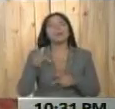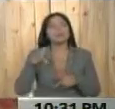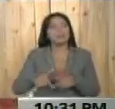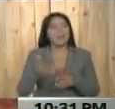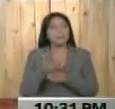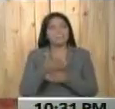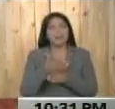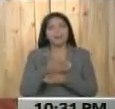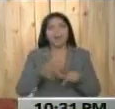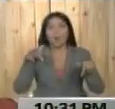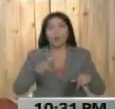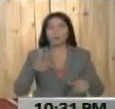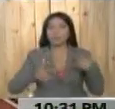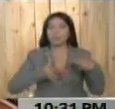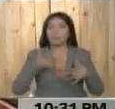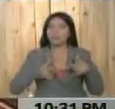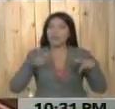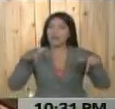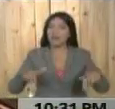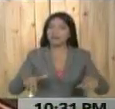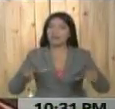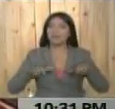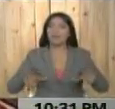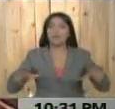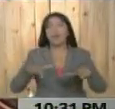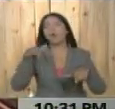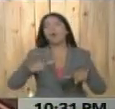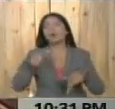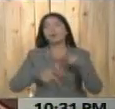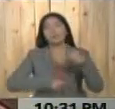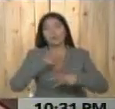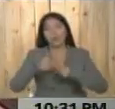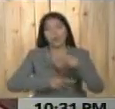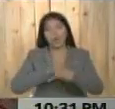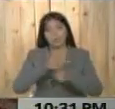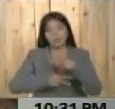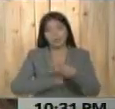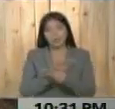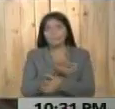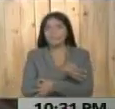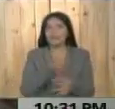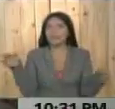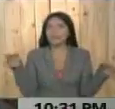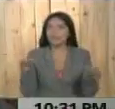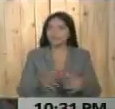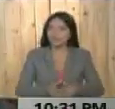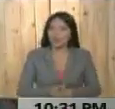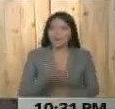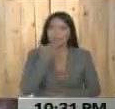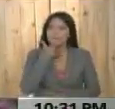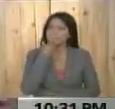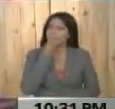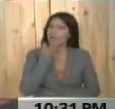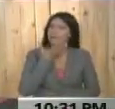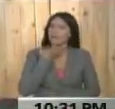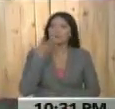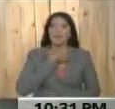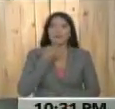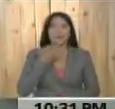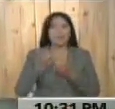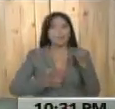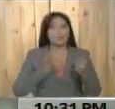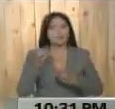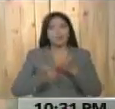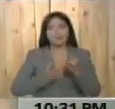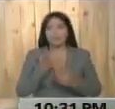Hicimos el acto hoy en este salón, este programa, como hecho perfecto, ¿verdad? Una belleza, realmente muy emocionante.